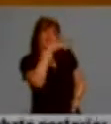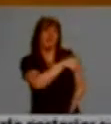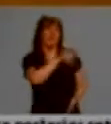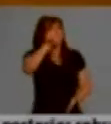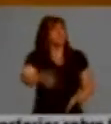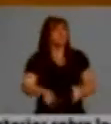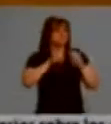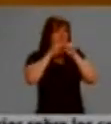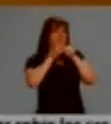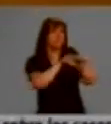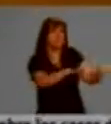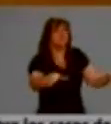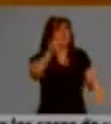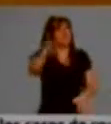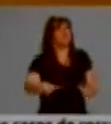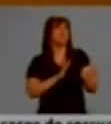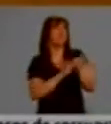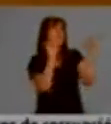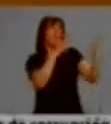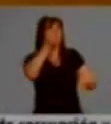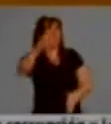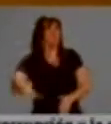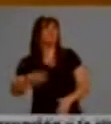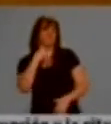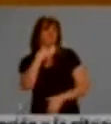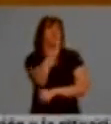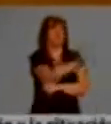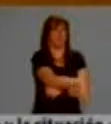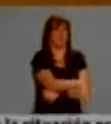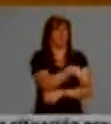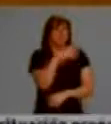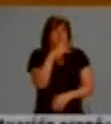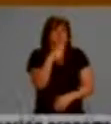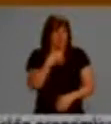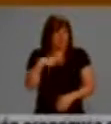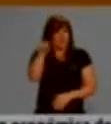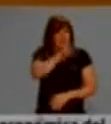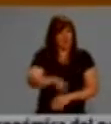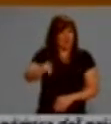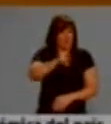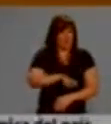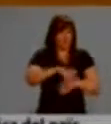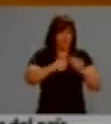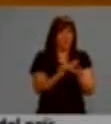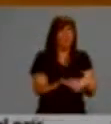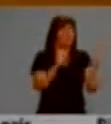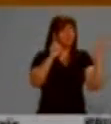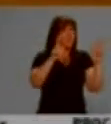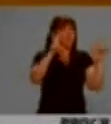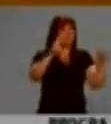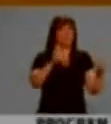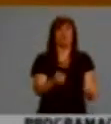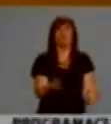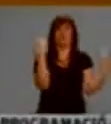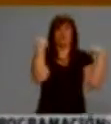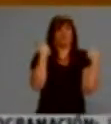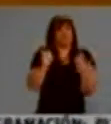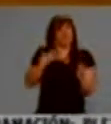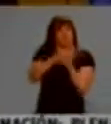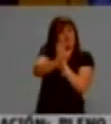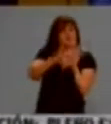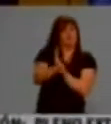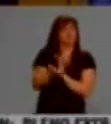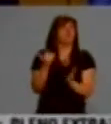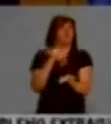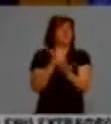quien aplaude, a quien secunda, porque, insisto, en nuestra democracia la carga de la prueba corresponde al que acusa